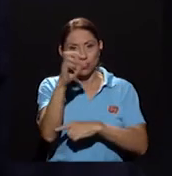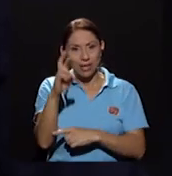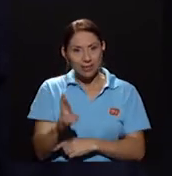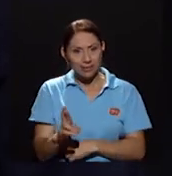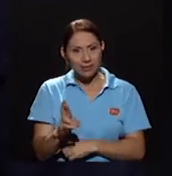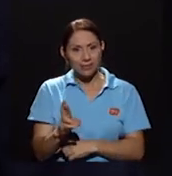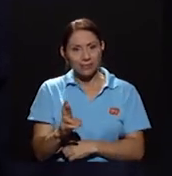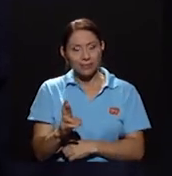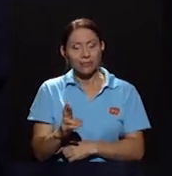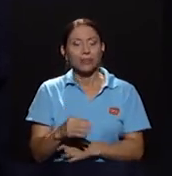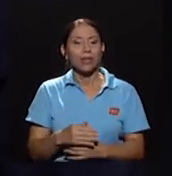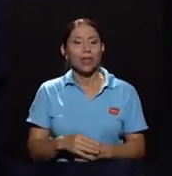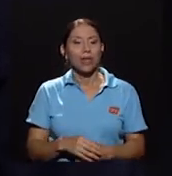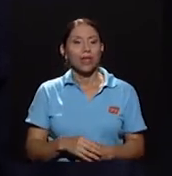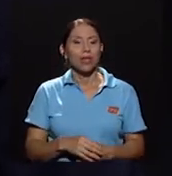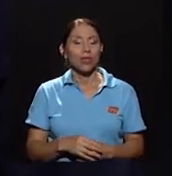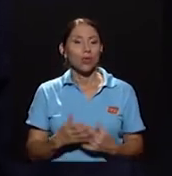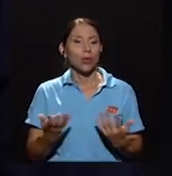donde